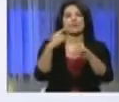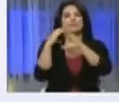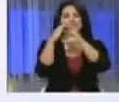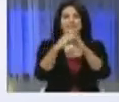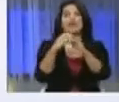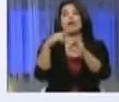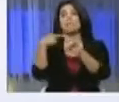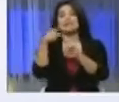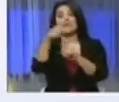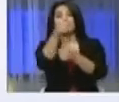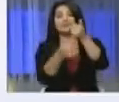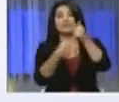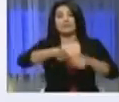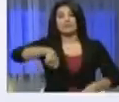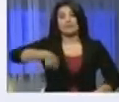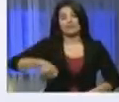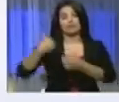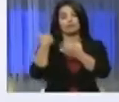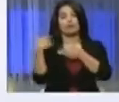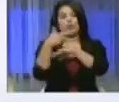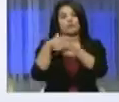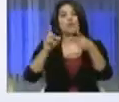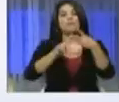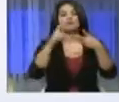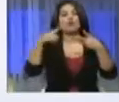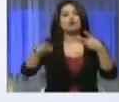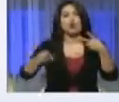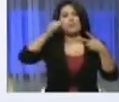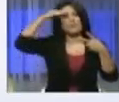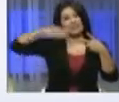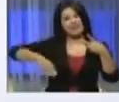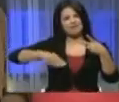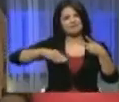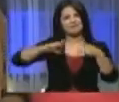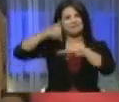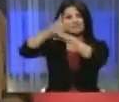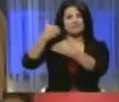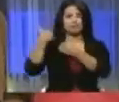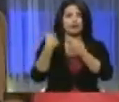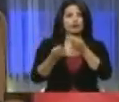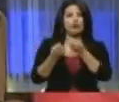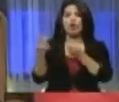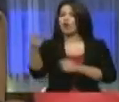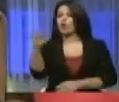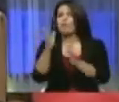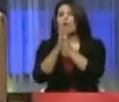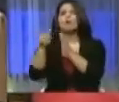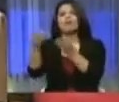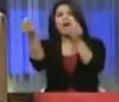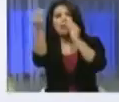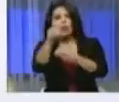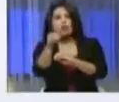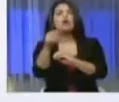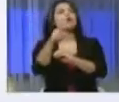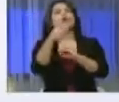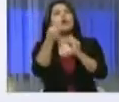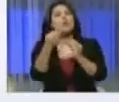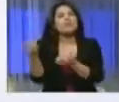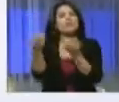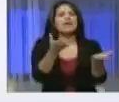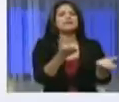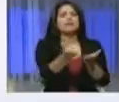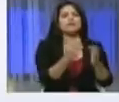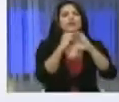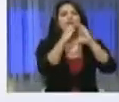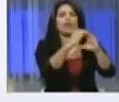Gobierno, y al compañero Reverol Torres para que ustedes hagan esas coordinaciones, para que nuestro pueblo tenga el servicio. Lo vengo